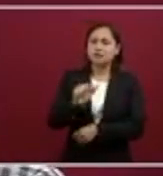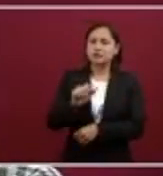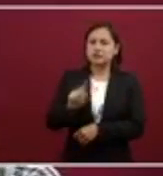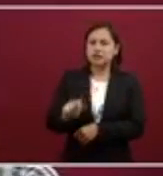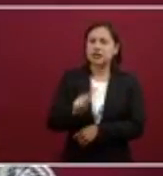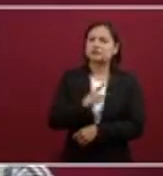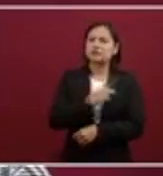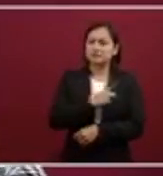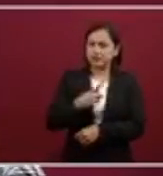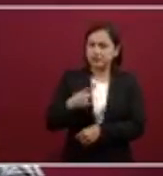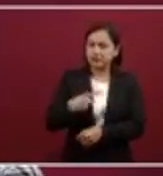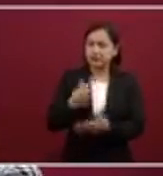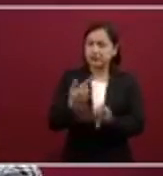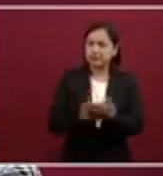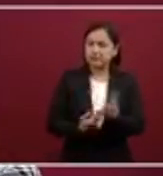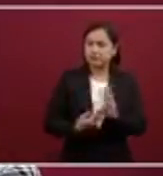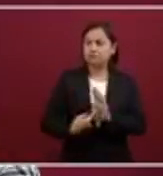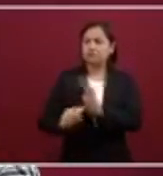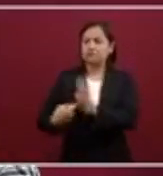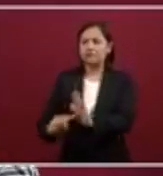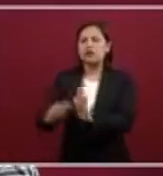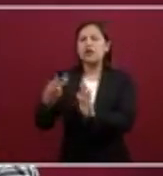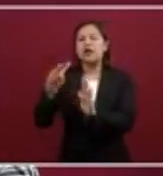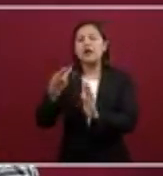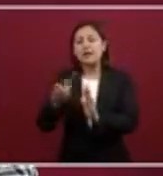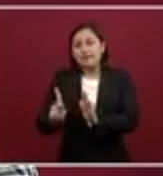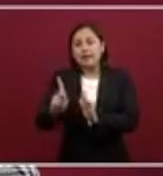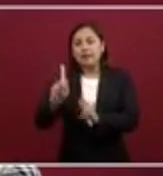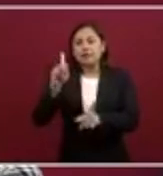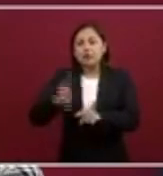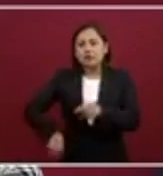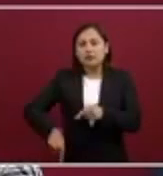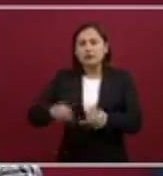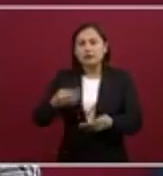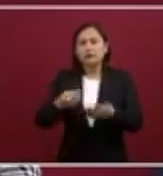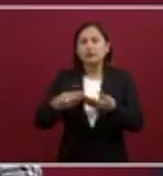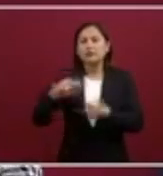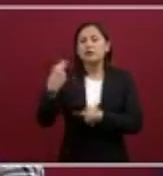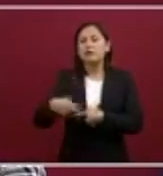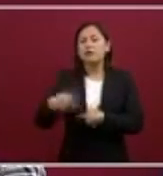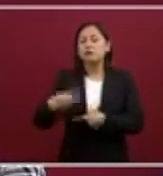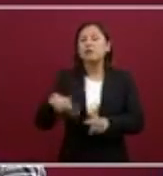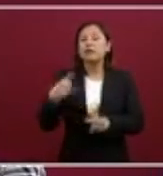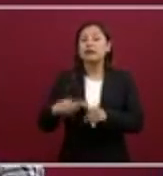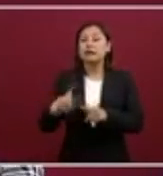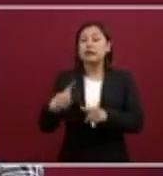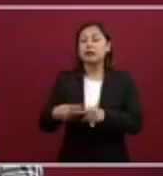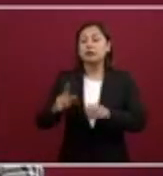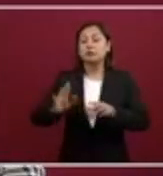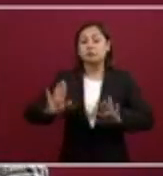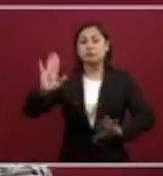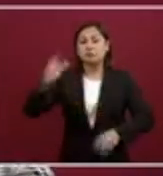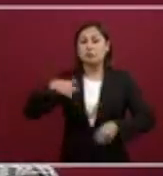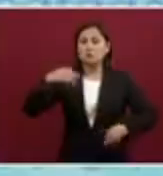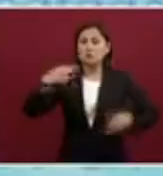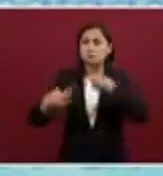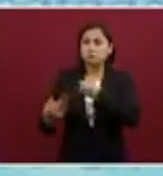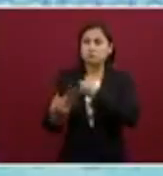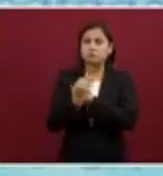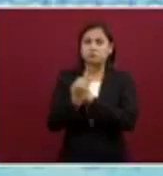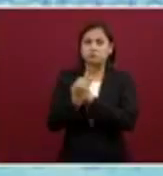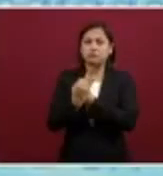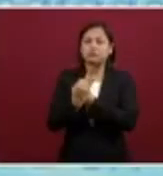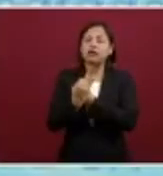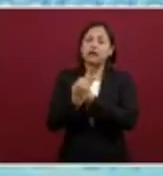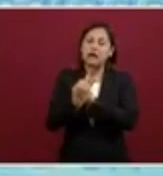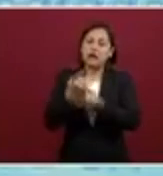pero pidiendo no incluir los datos de aquellos contribuyentes que obtuvieron un amparo para que sus datos no fueran revelados. ¿Qué